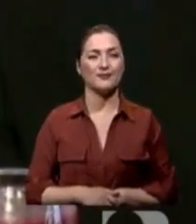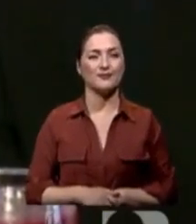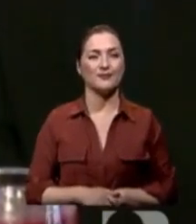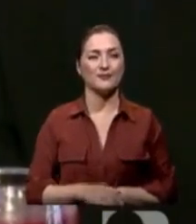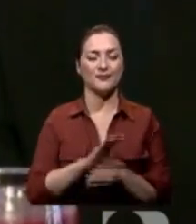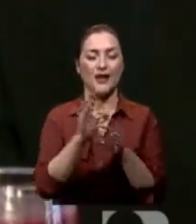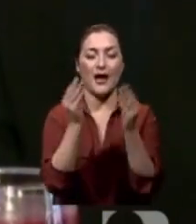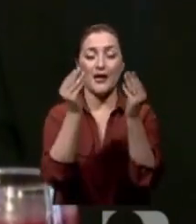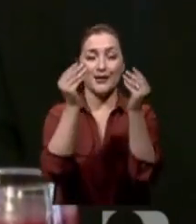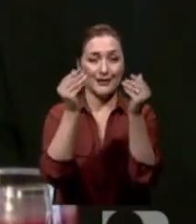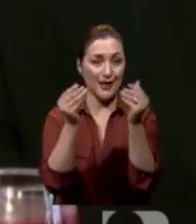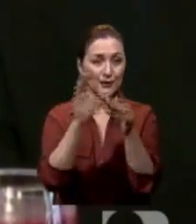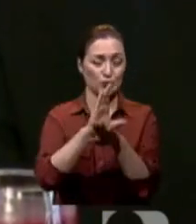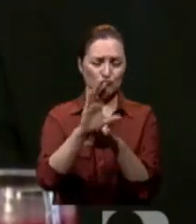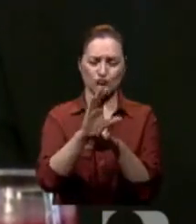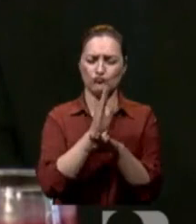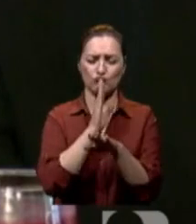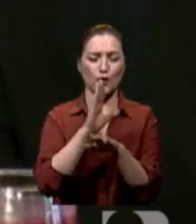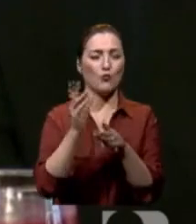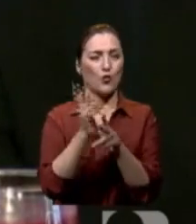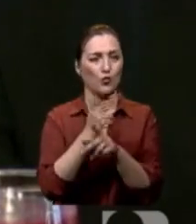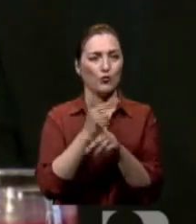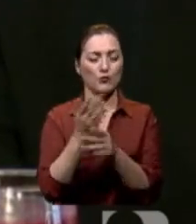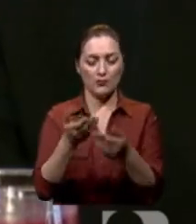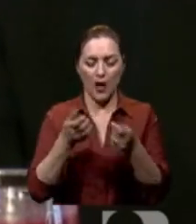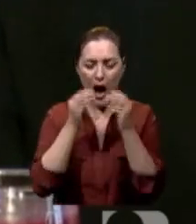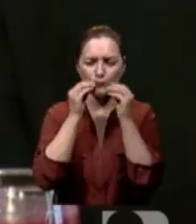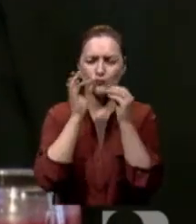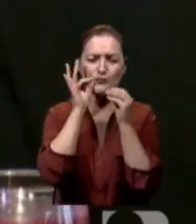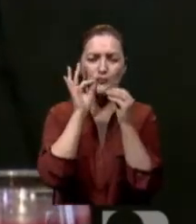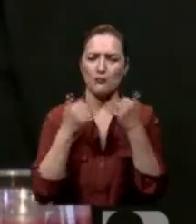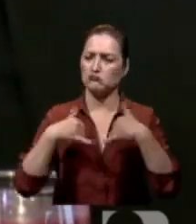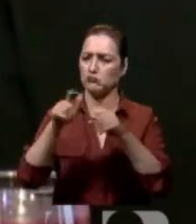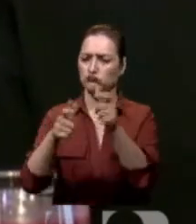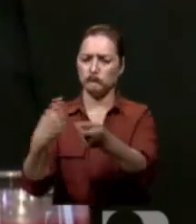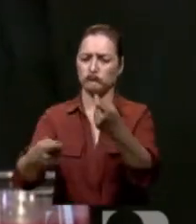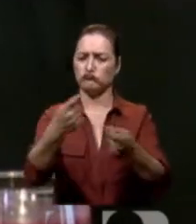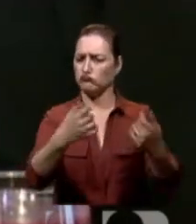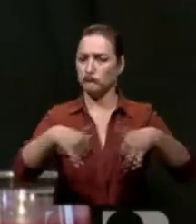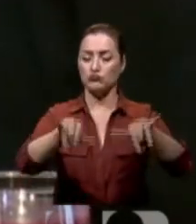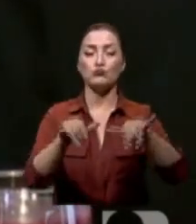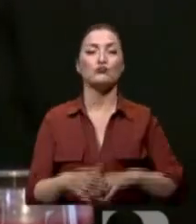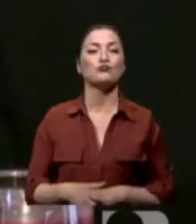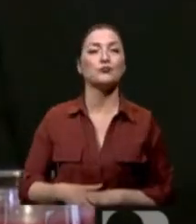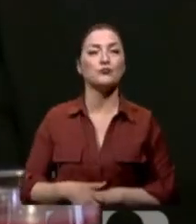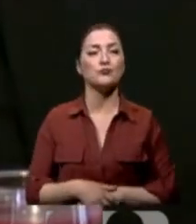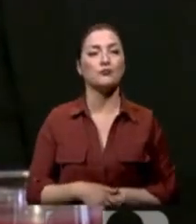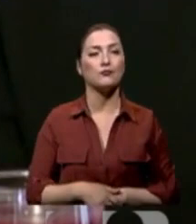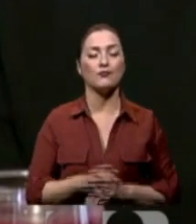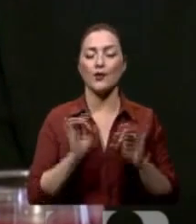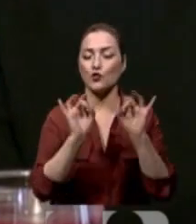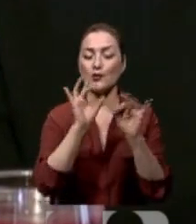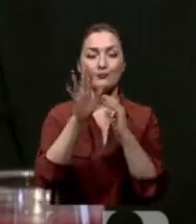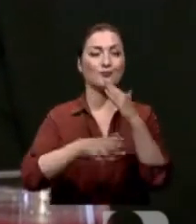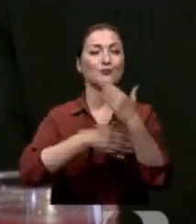bajen la calidad, que se mantengan siempre con el producto que nos presentan a nosotros hacia los clientes también. Eso y mucha suerte